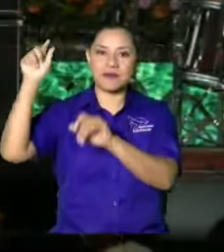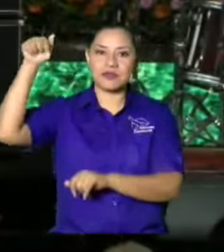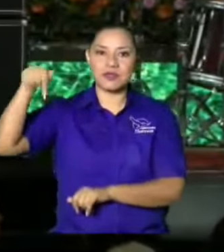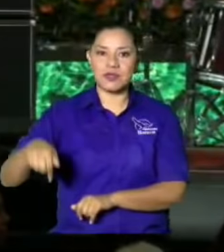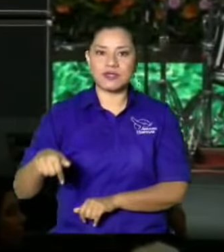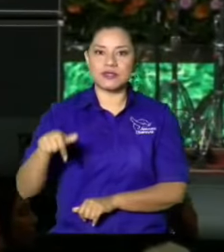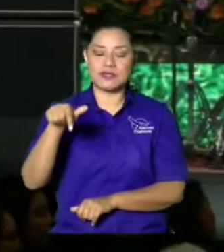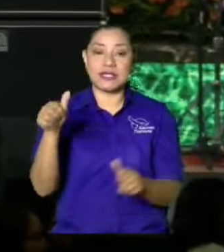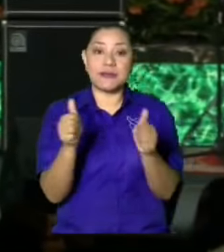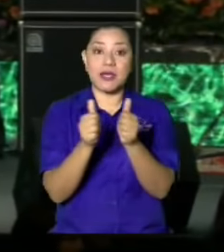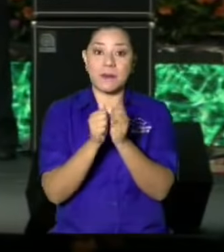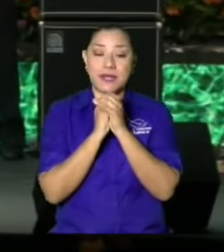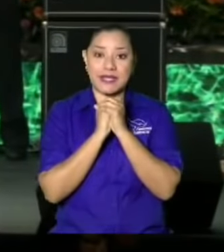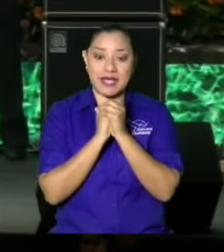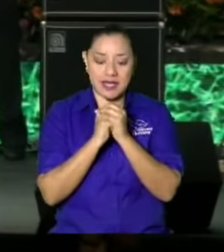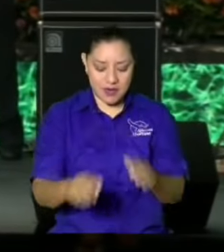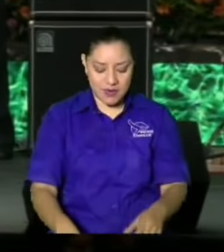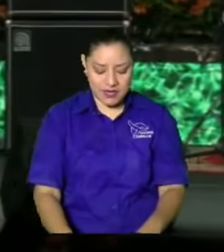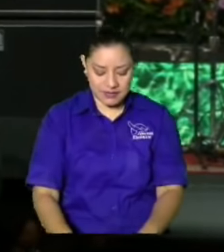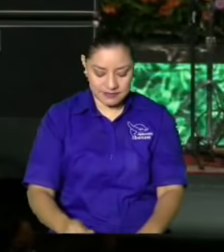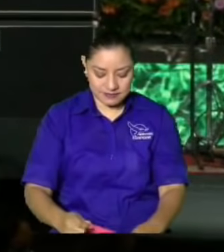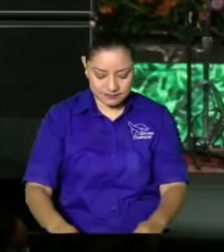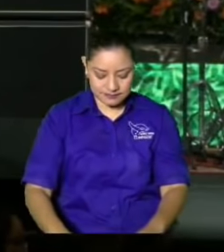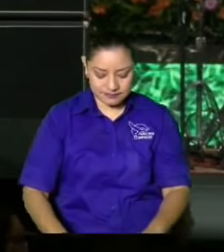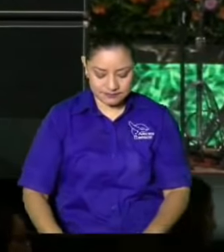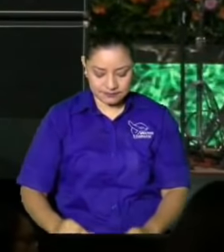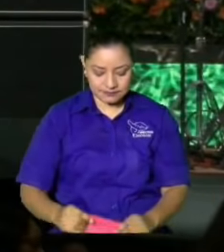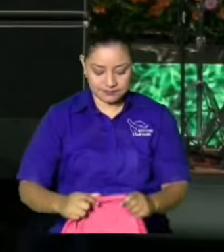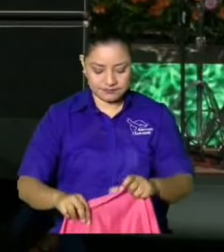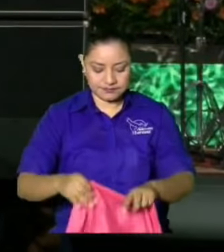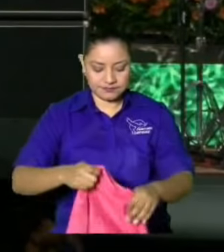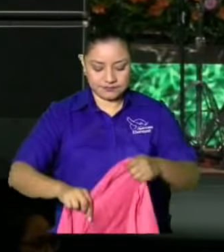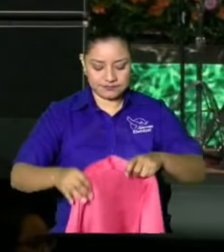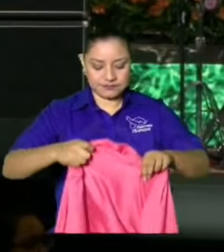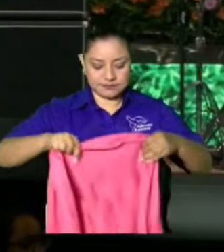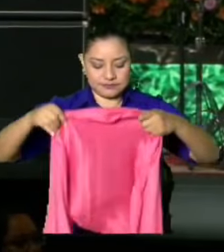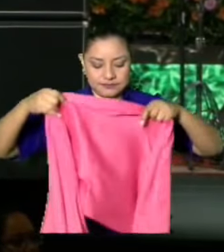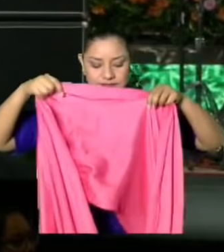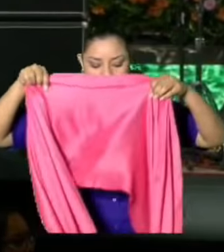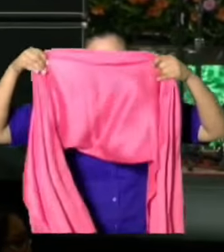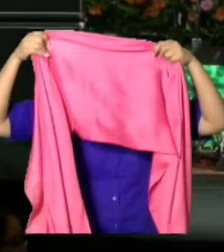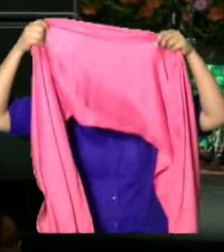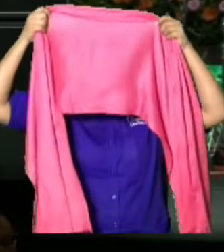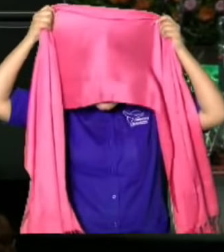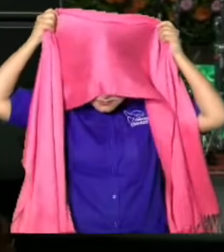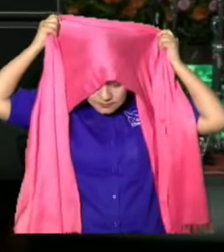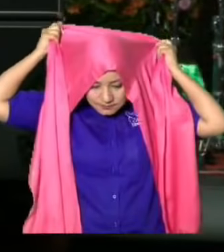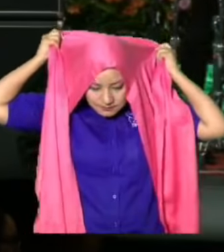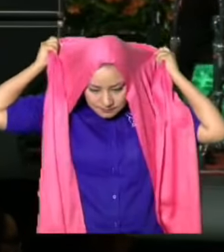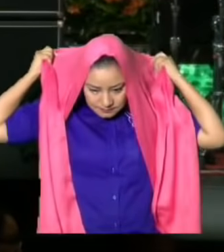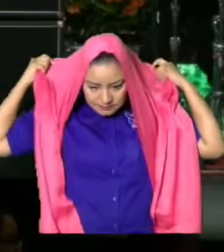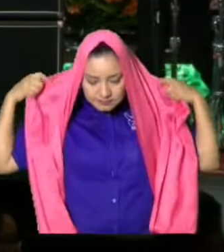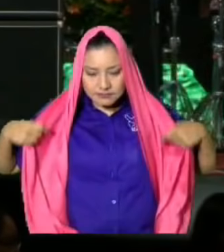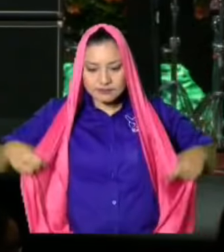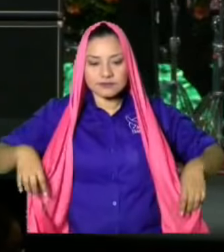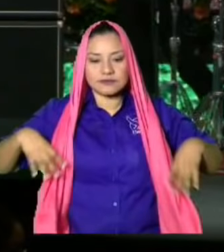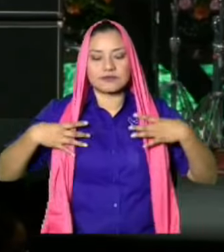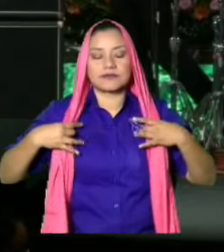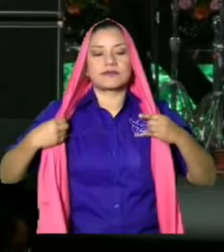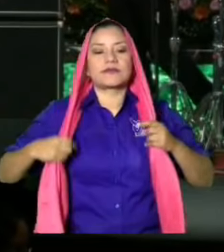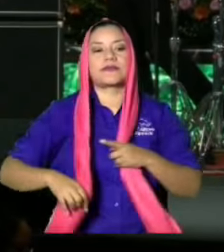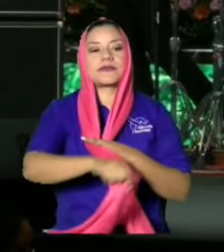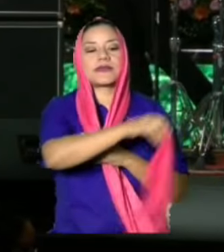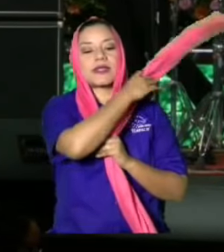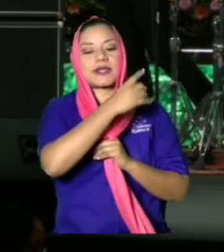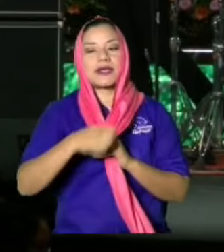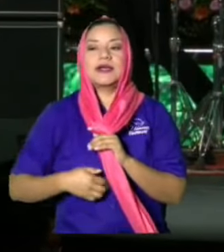usted cierre sus ojos. Vamos a entrar de lleno a la palabra esta mañana. Padre,